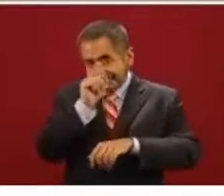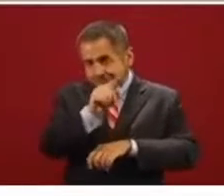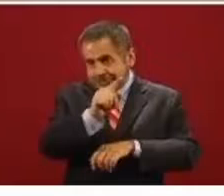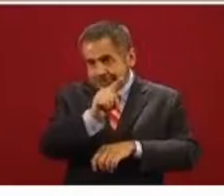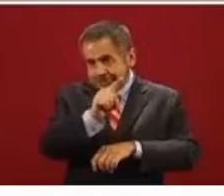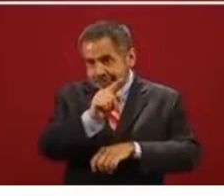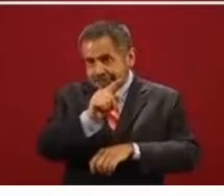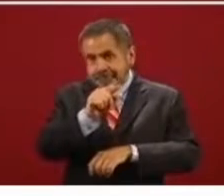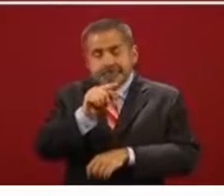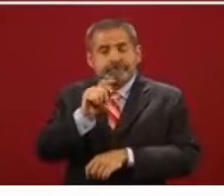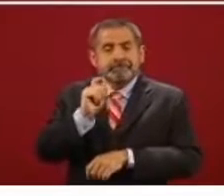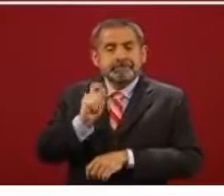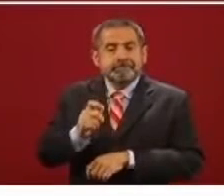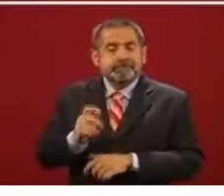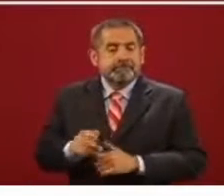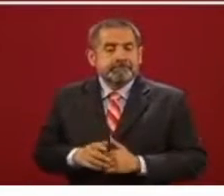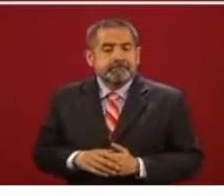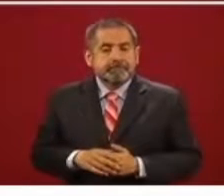y que tienen esa